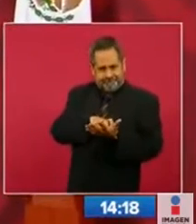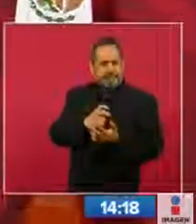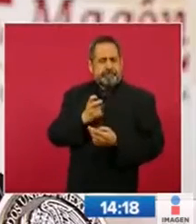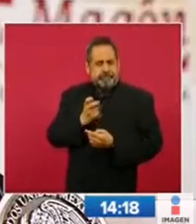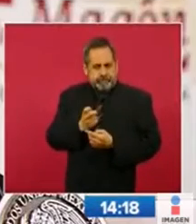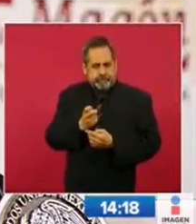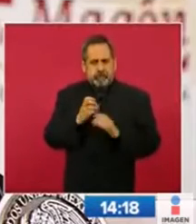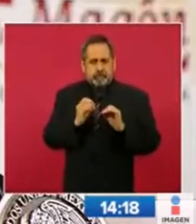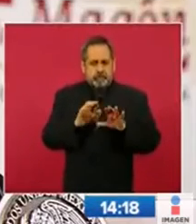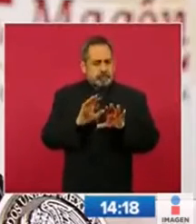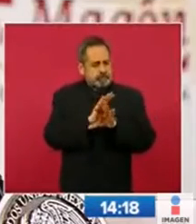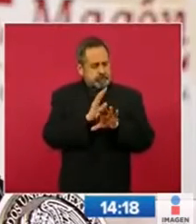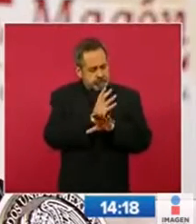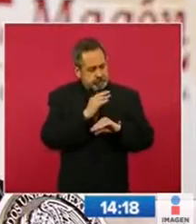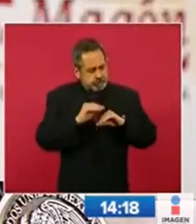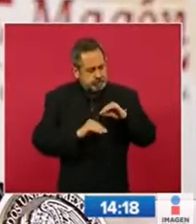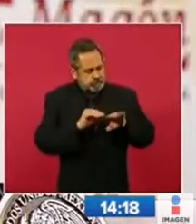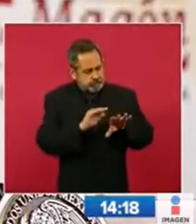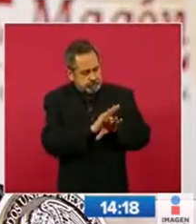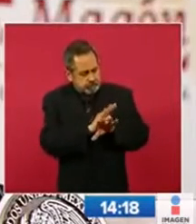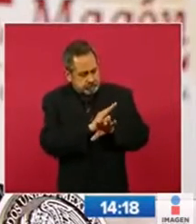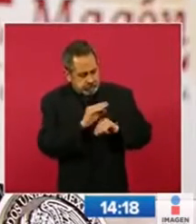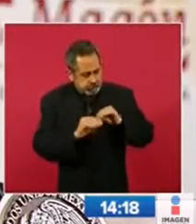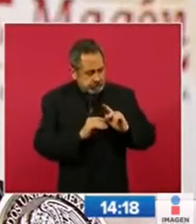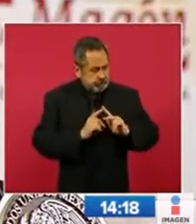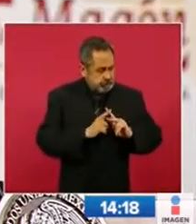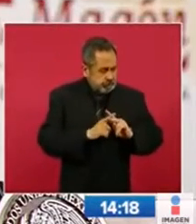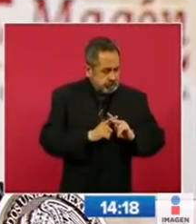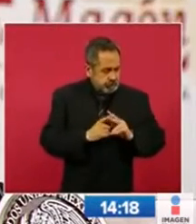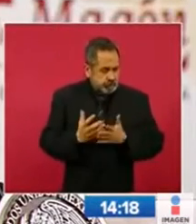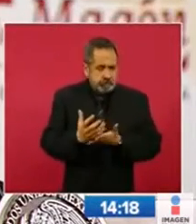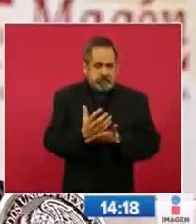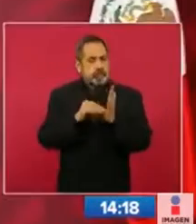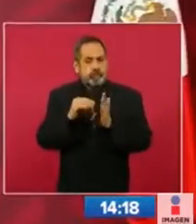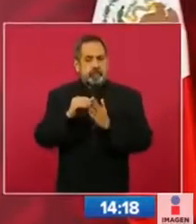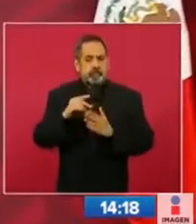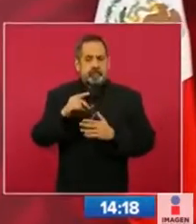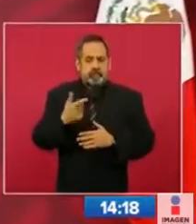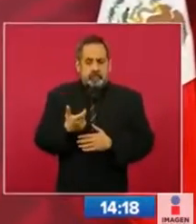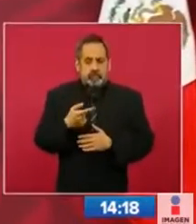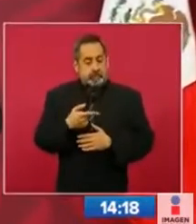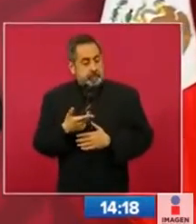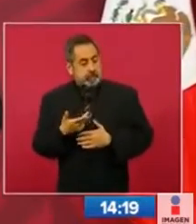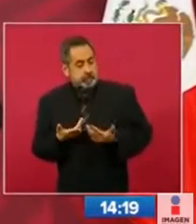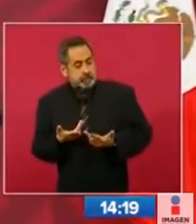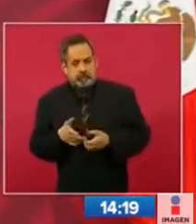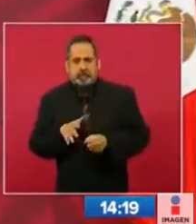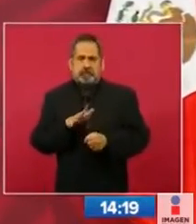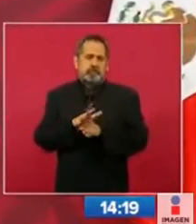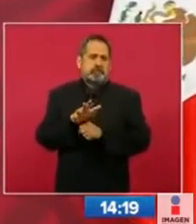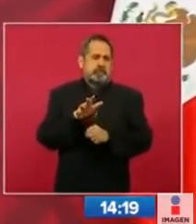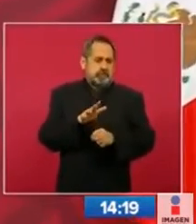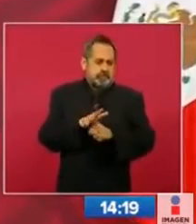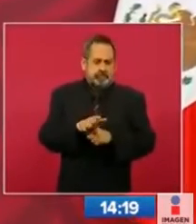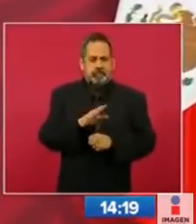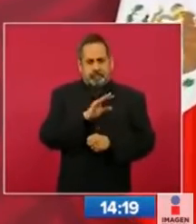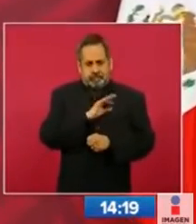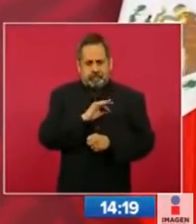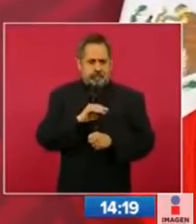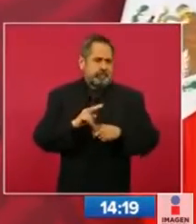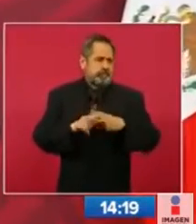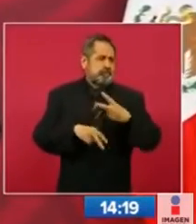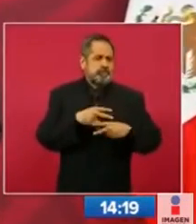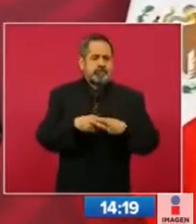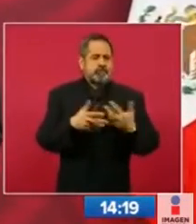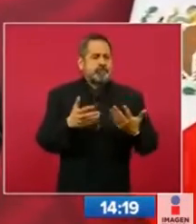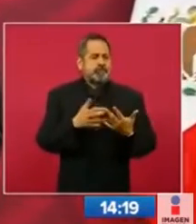son los que permitirían casi 3,000 millones de pesos, dinero suficiente para llevar a